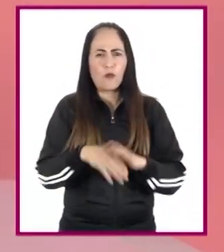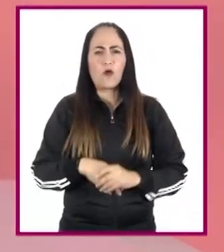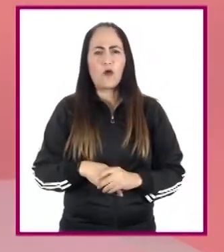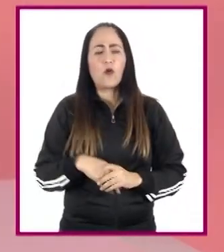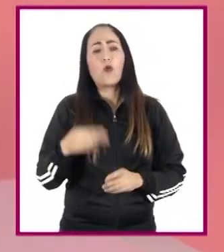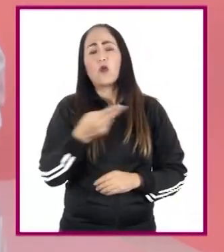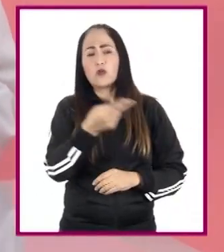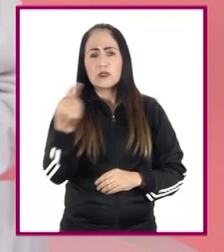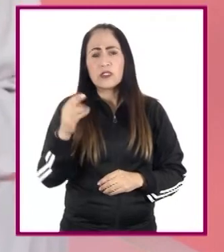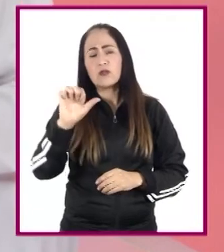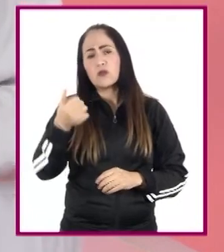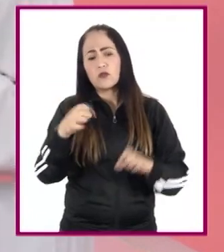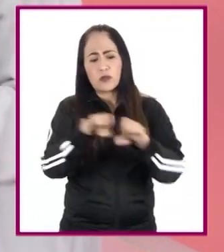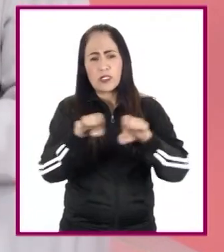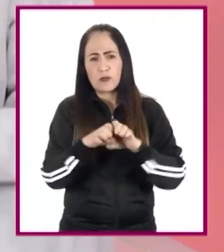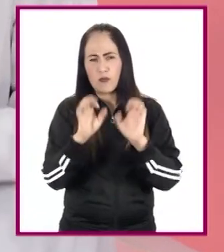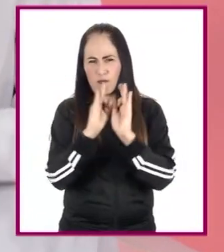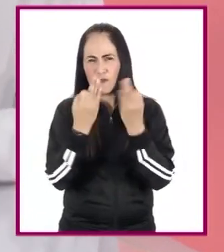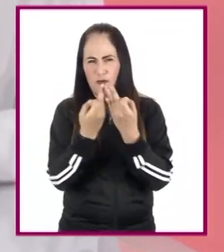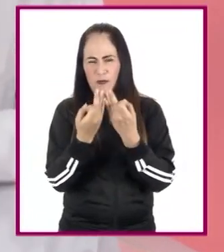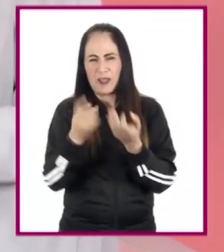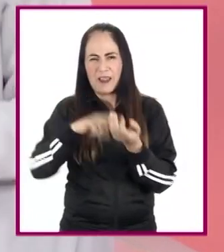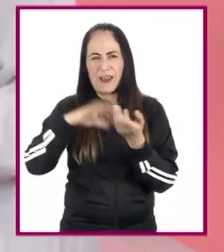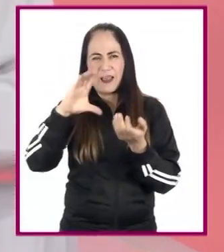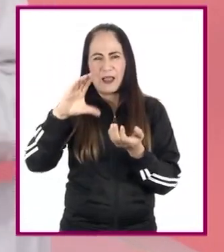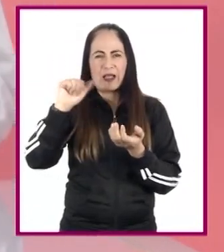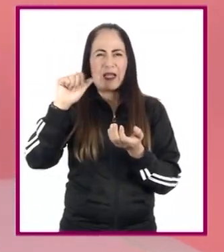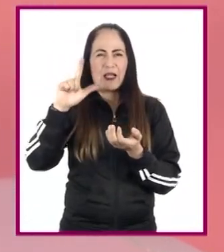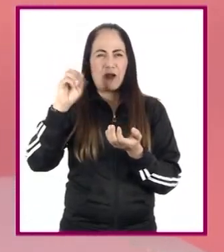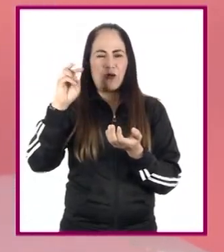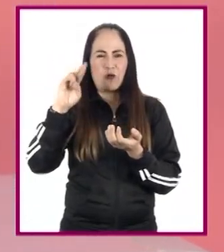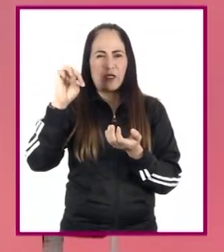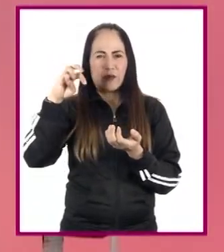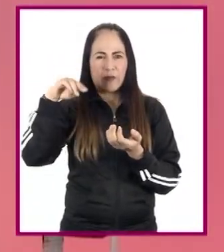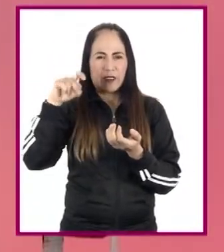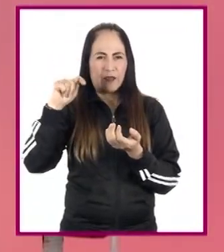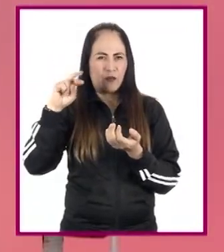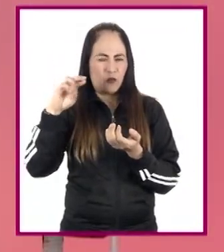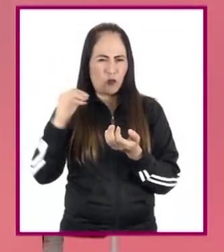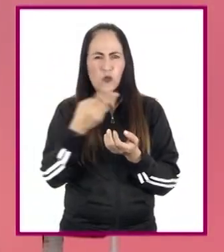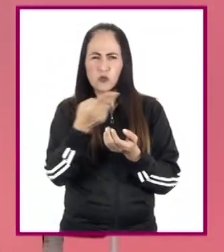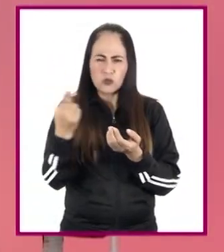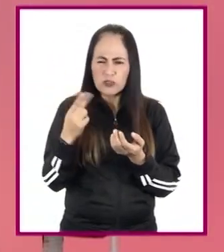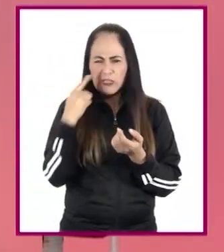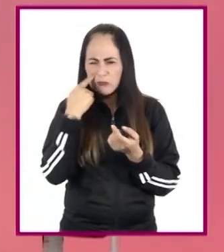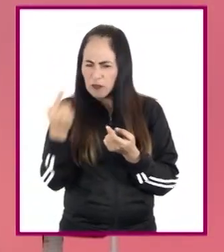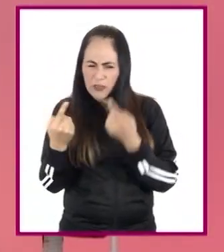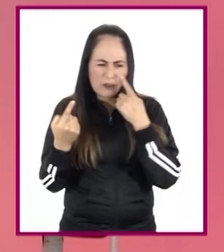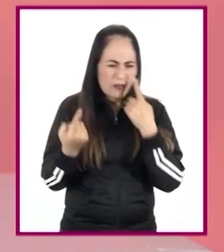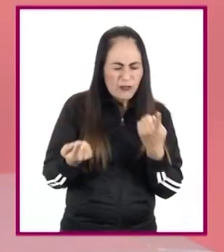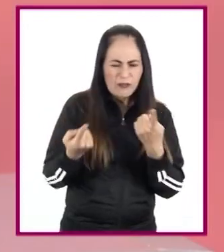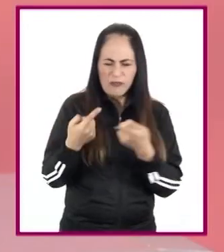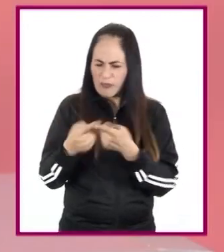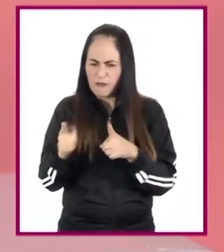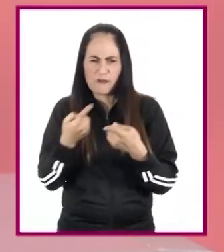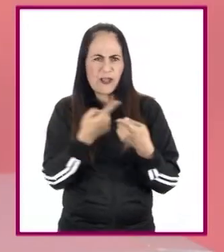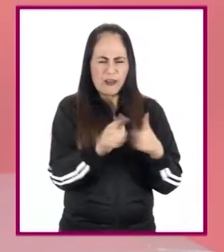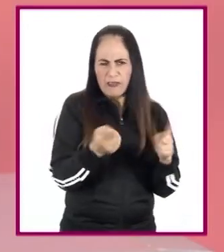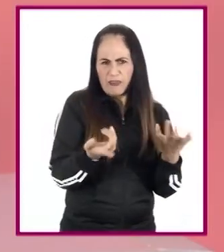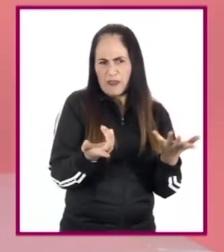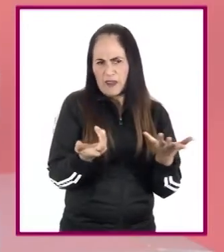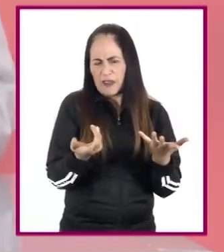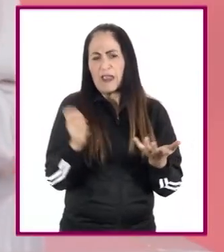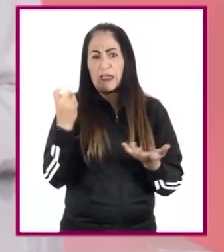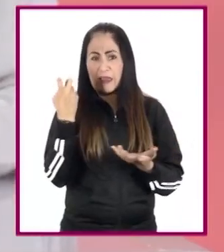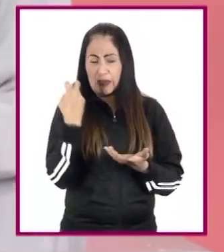de calorímetros y piensen qué tan distintos son respecto a su diseño. Discutan si creen que esas diferencias en el diseño